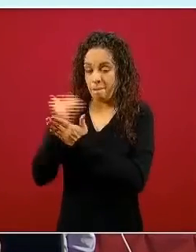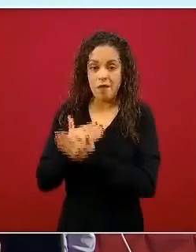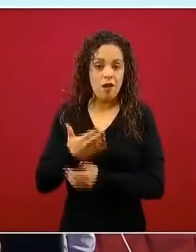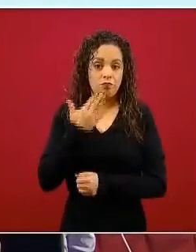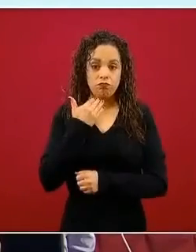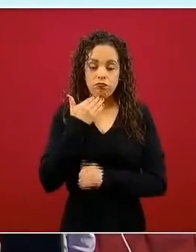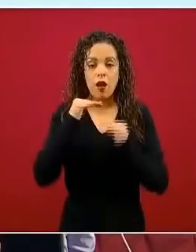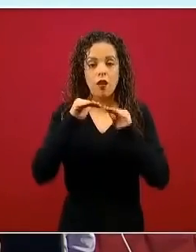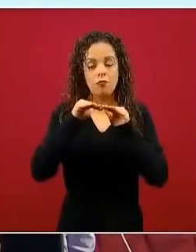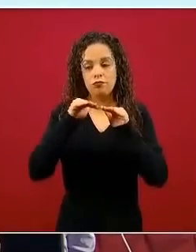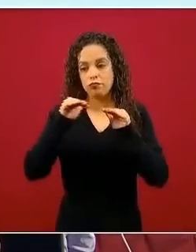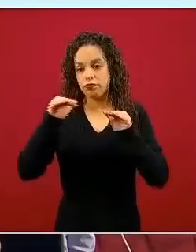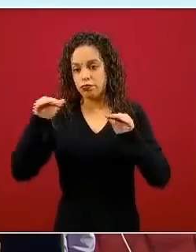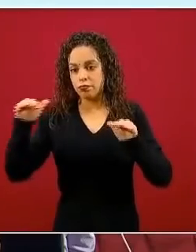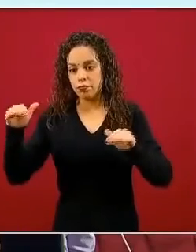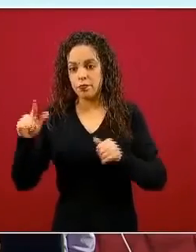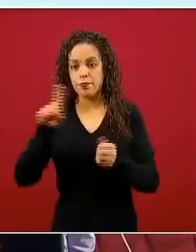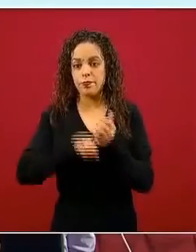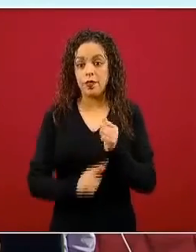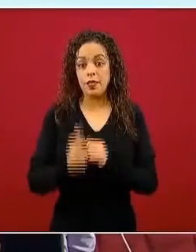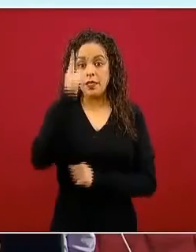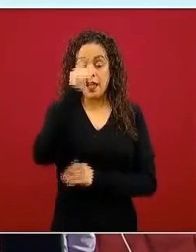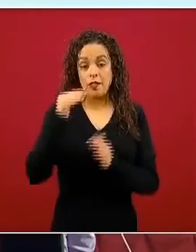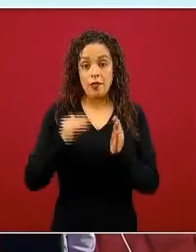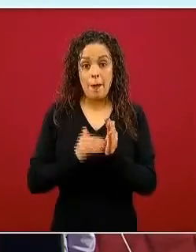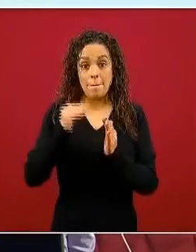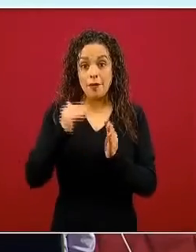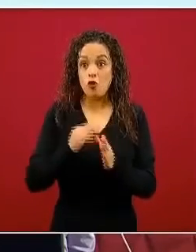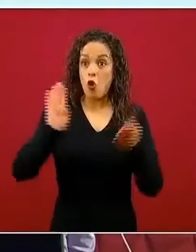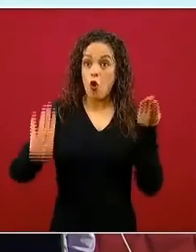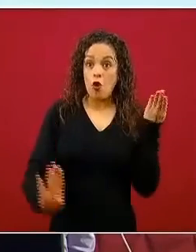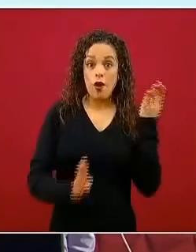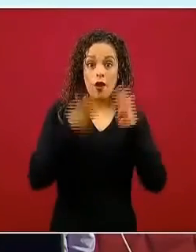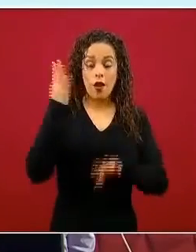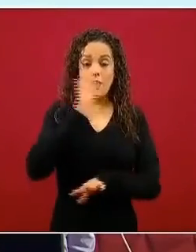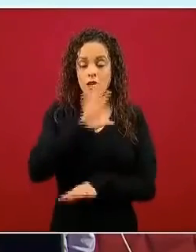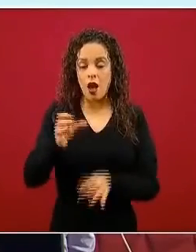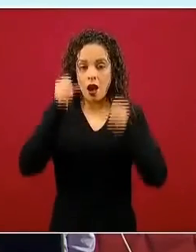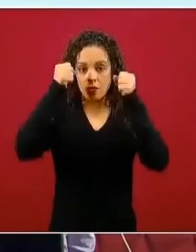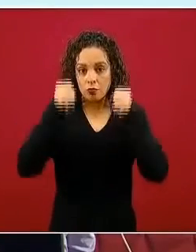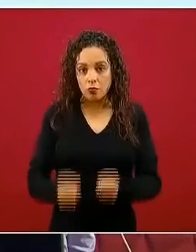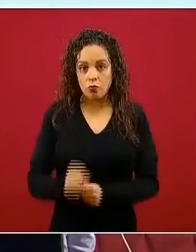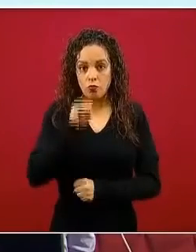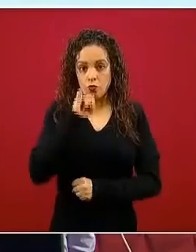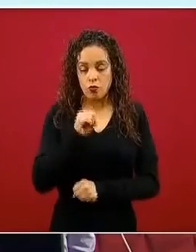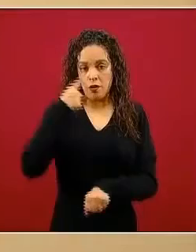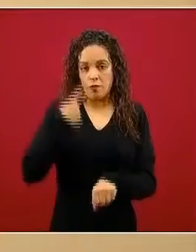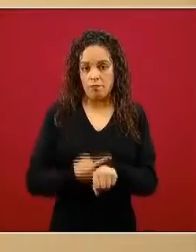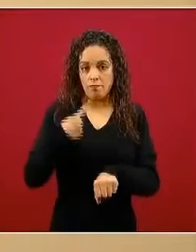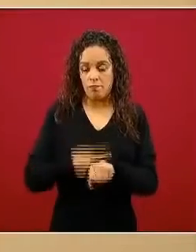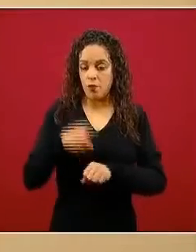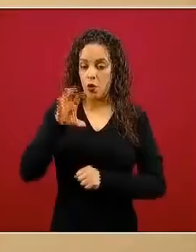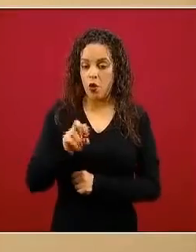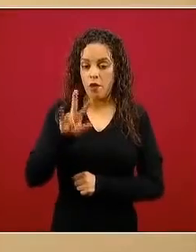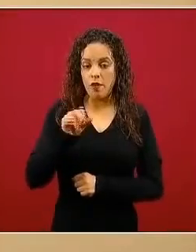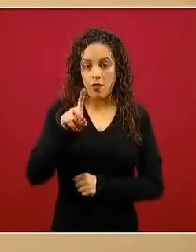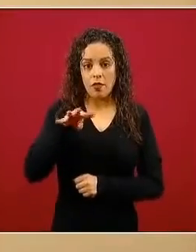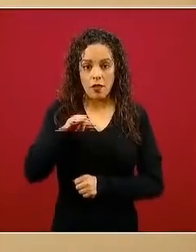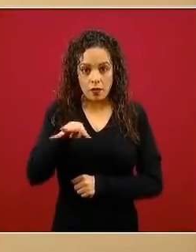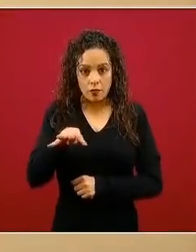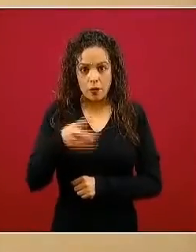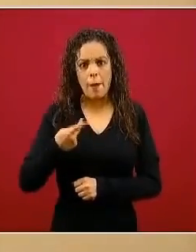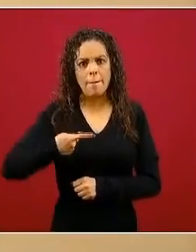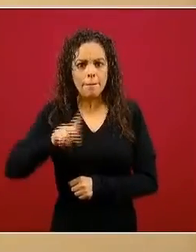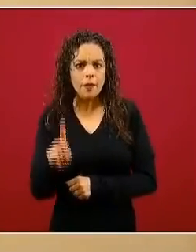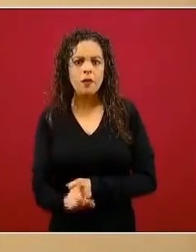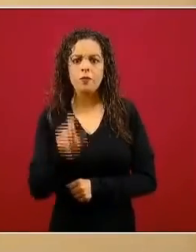pasó el número total de 7 millones en todo el mundo de personas confirmadas con COVID-19, sin embargo continúa siendo el